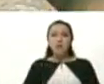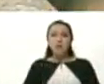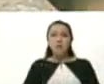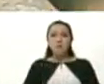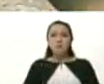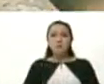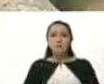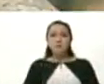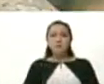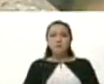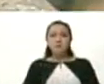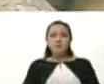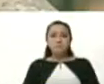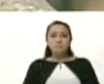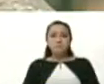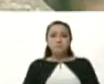pertenecen.